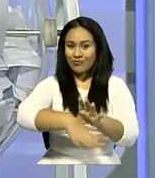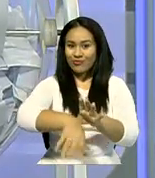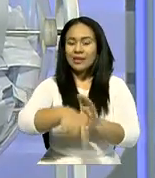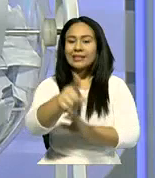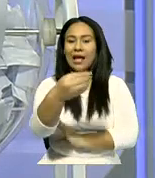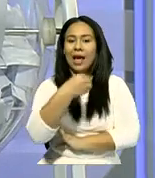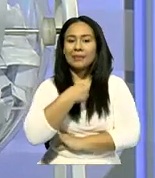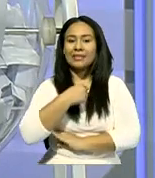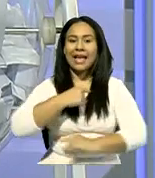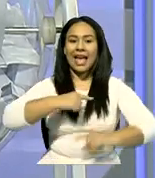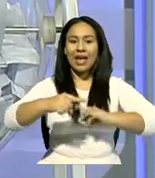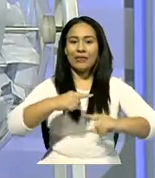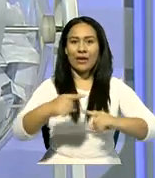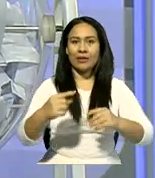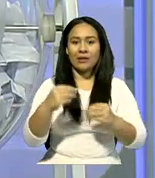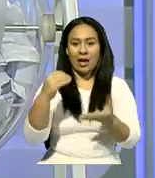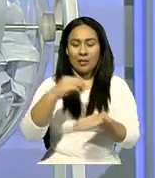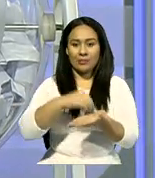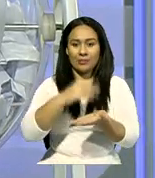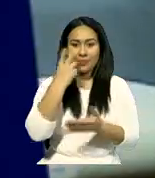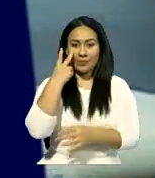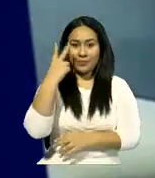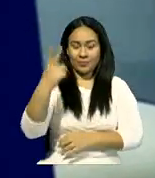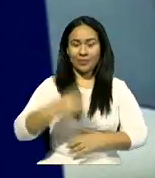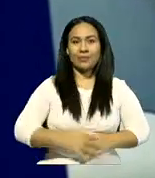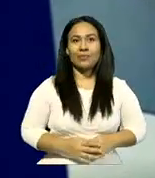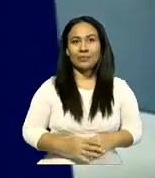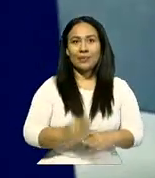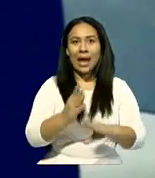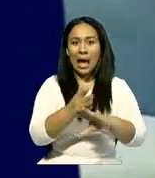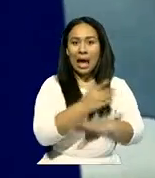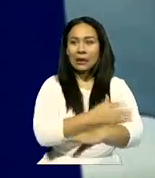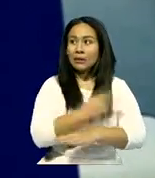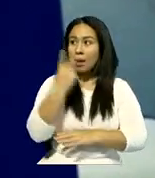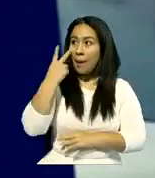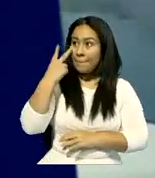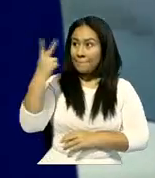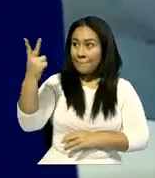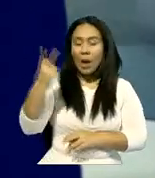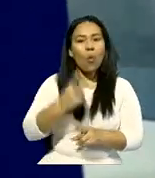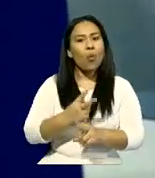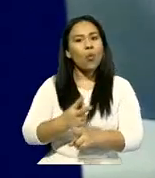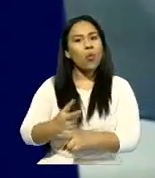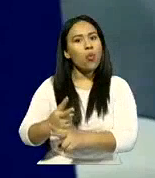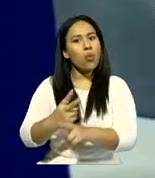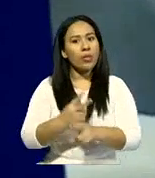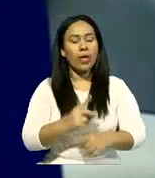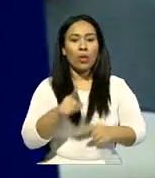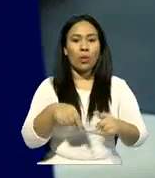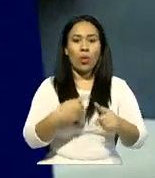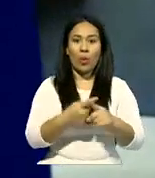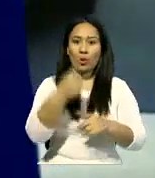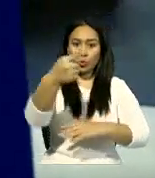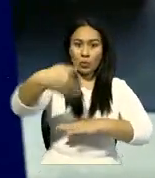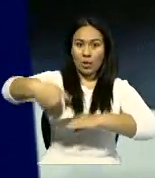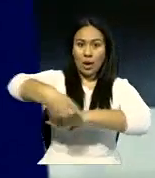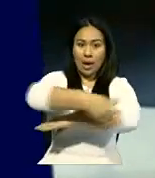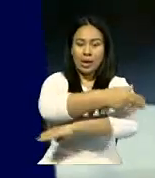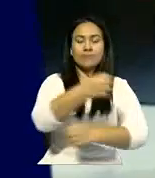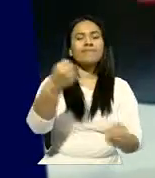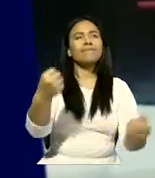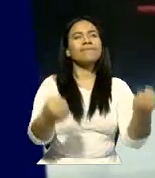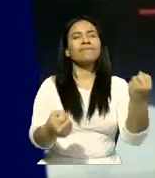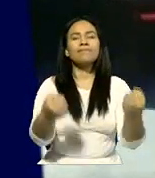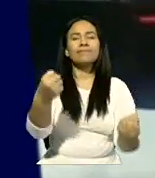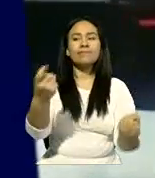a pedirle al productor nos vuelva a colocar estas imágenes que presentábamos hace unos instantes, para que tengan mucho cuidado cuando vayan por ese sector.